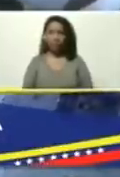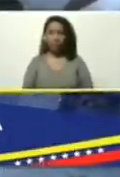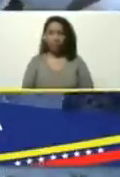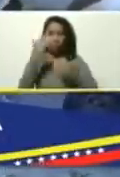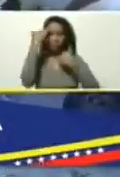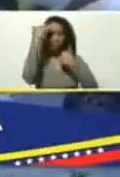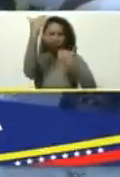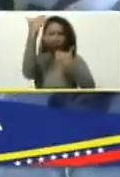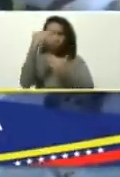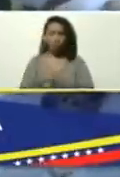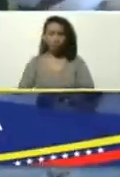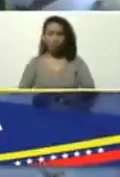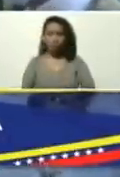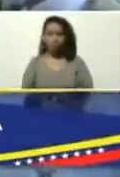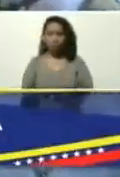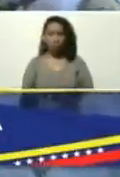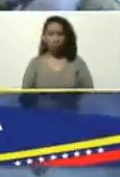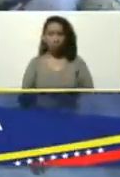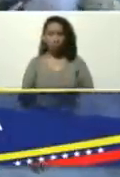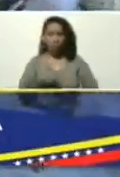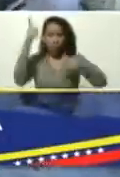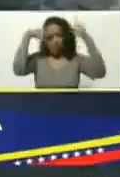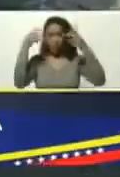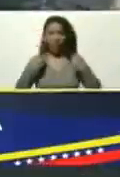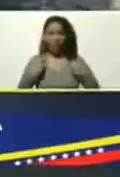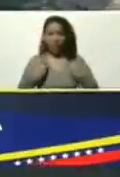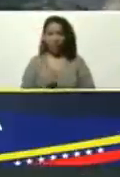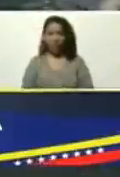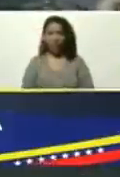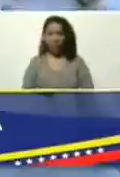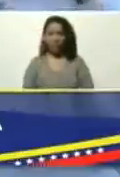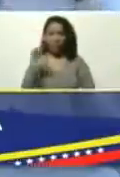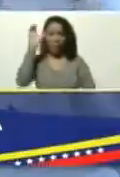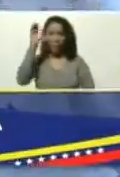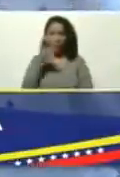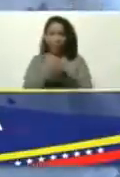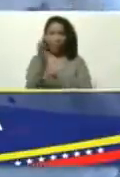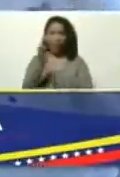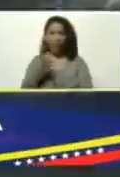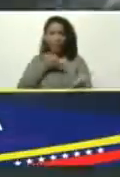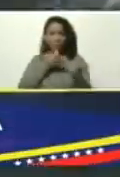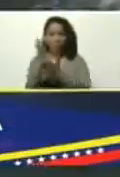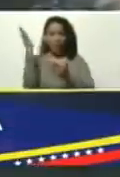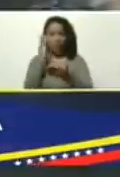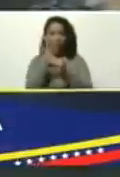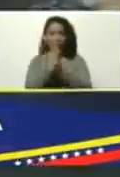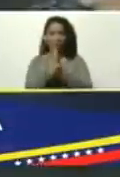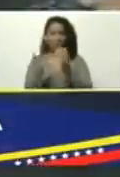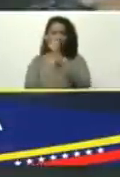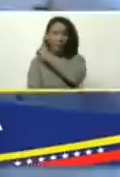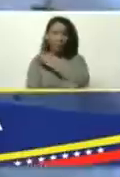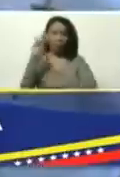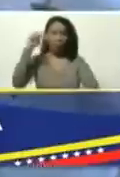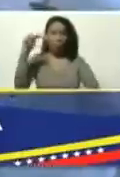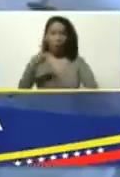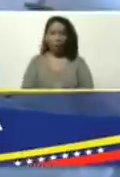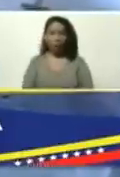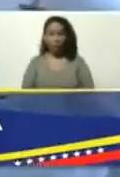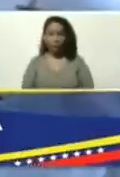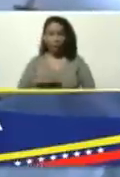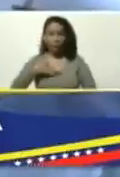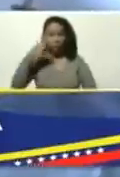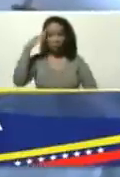¡Saludo! ¡Chávez vive! ¡La patria sigue! ¡Leales siempre! ¡Traidores nunca! ¡Mi comandante